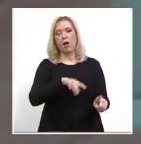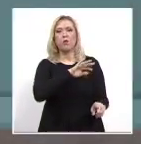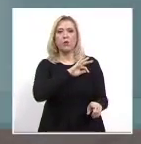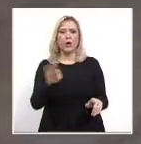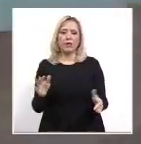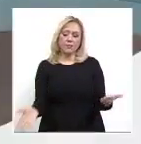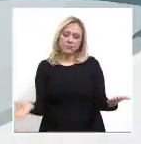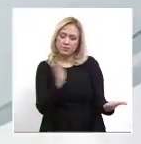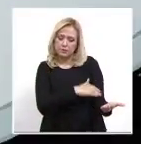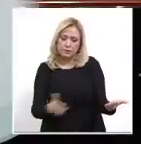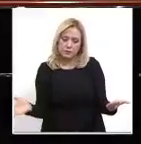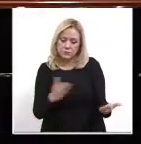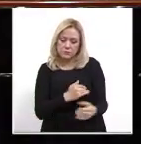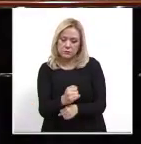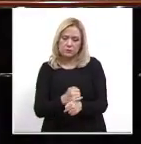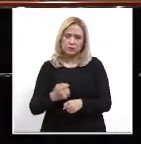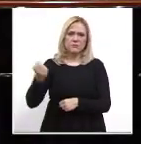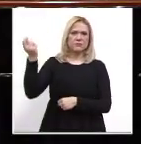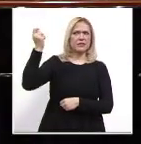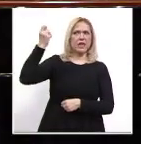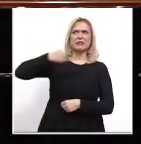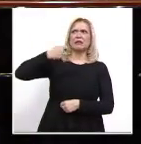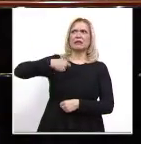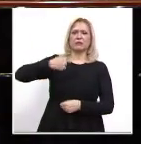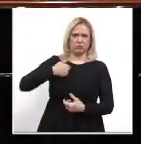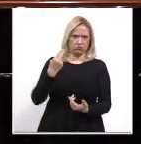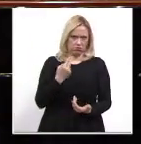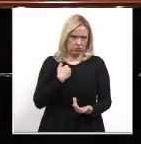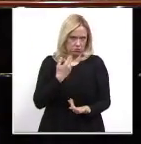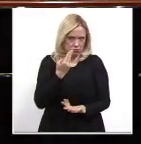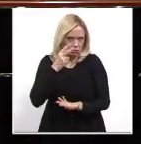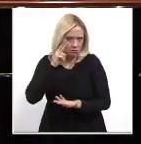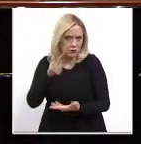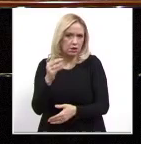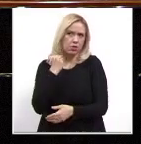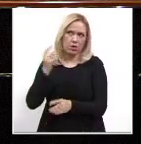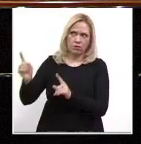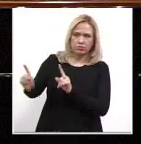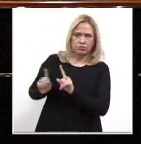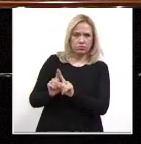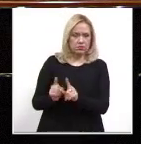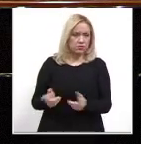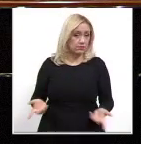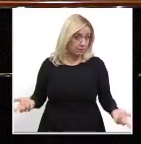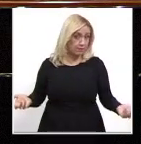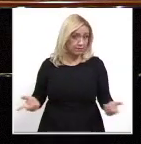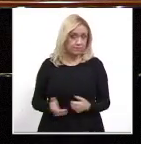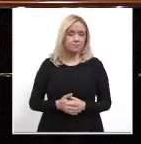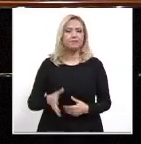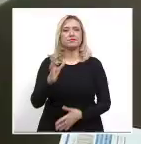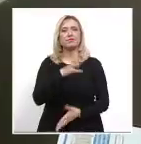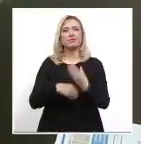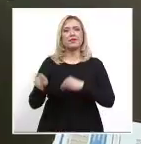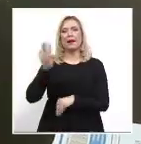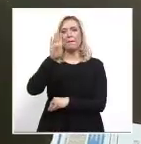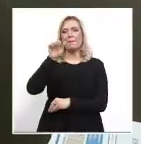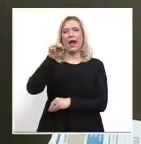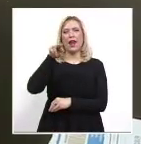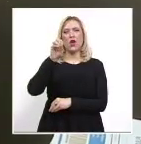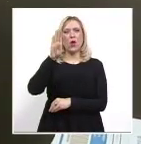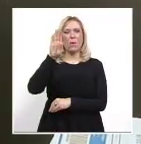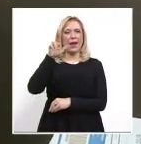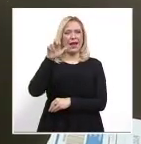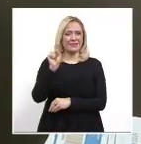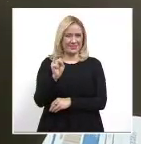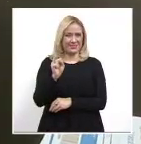investigación. Por su parte, la segunda sala estableció que las trabajadoras de confianza de Banobras tienen